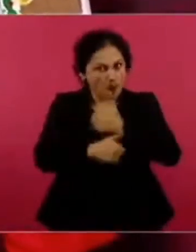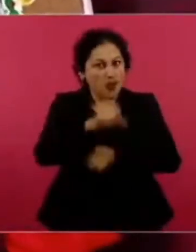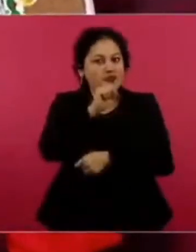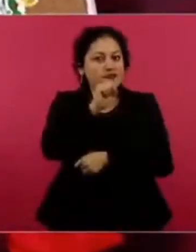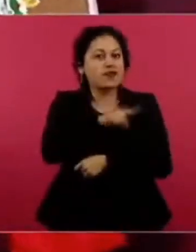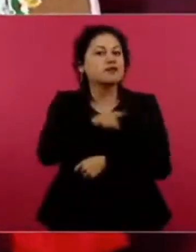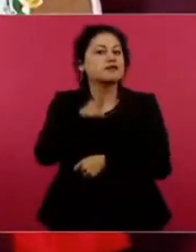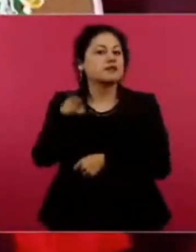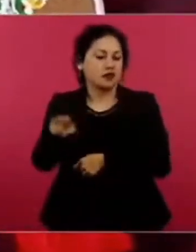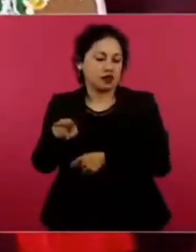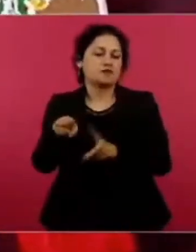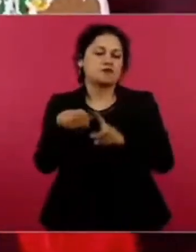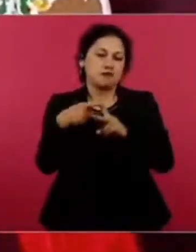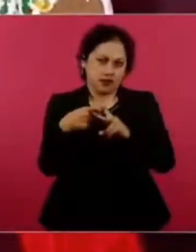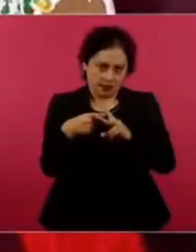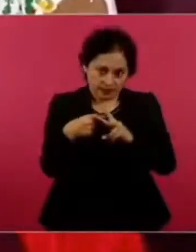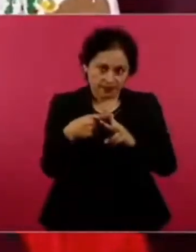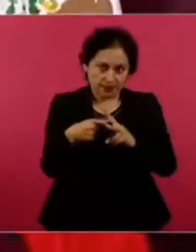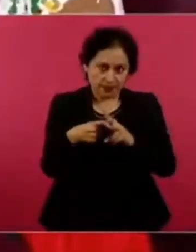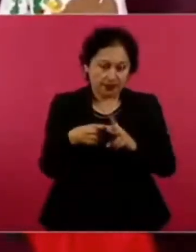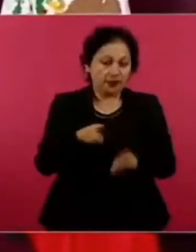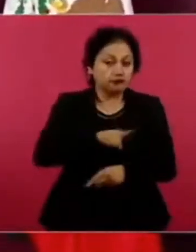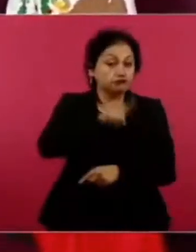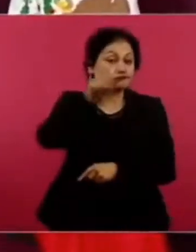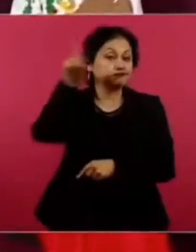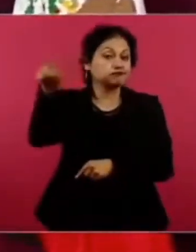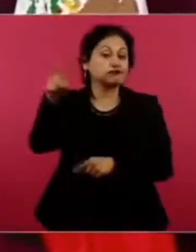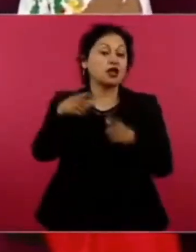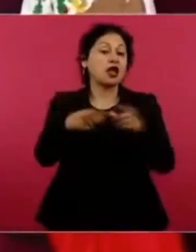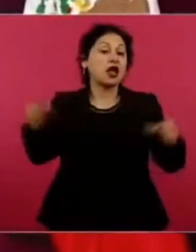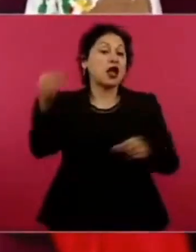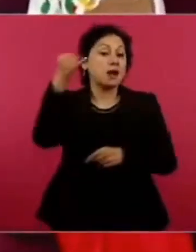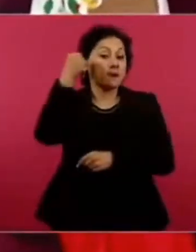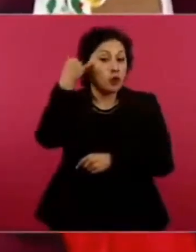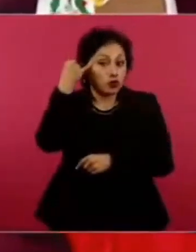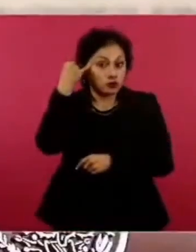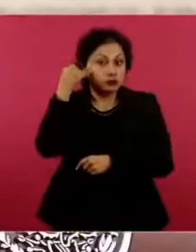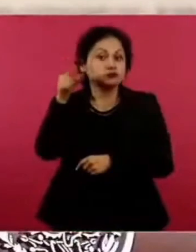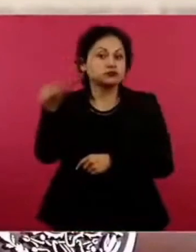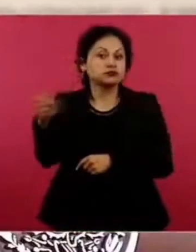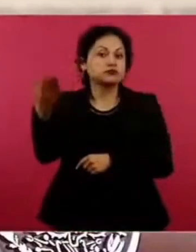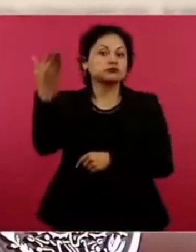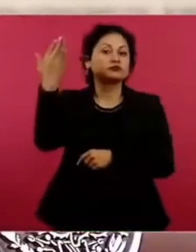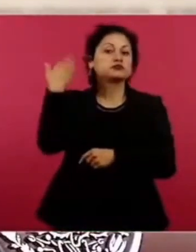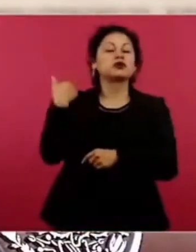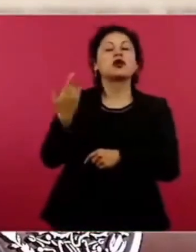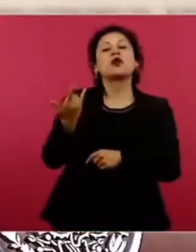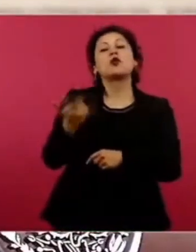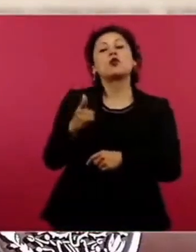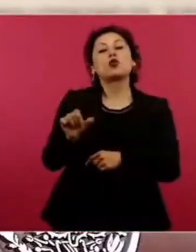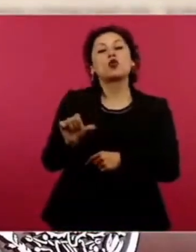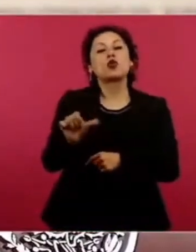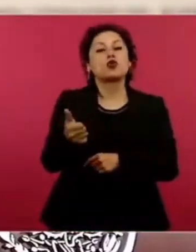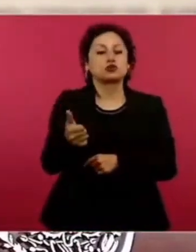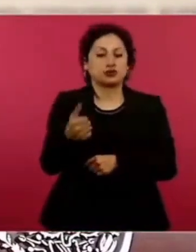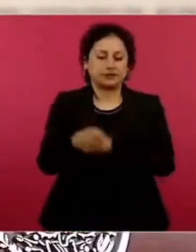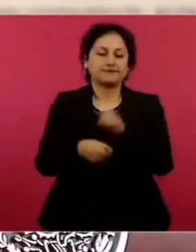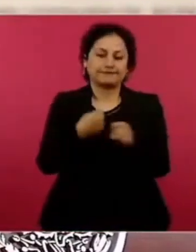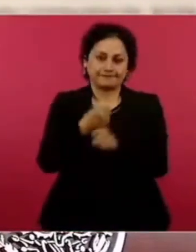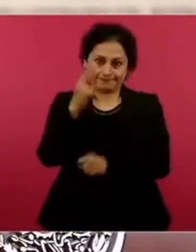Matemáticas, realizada en Japón el pasado 11 de julio de 2023.